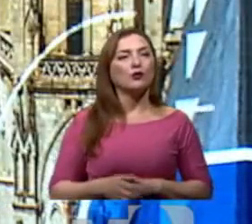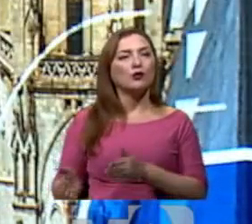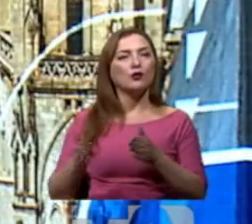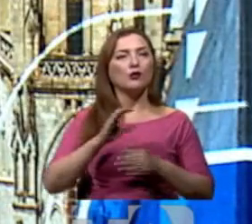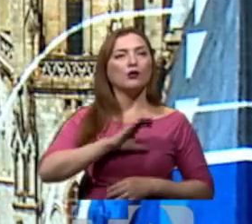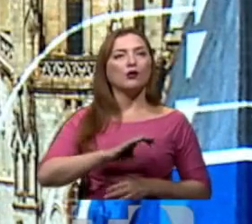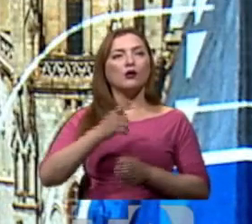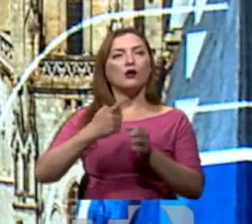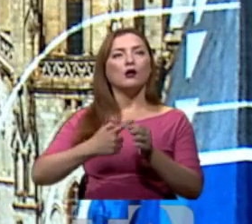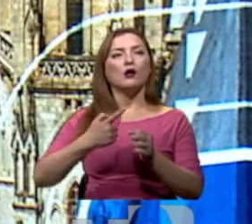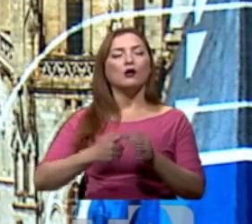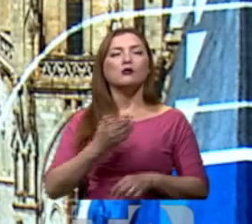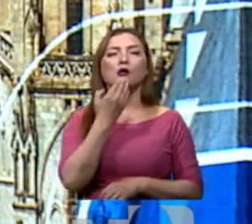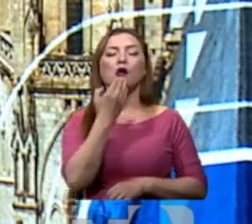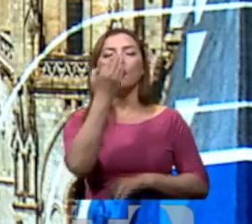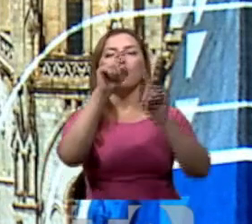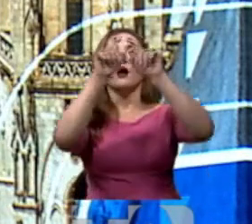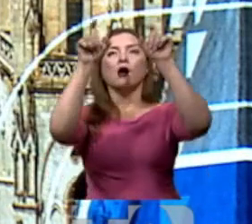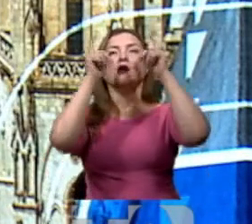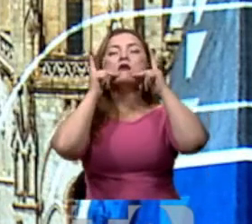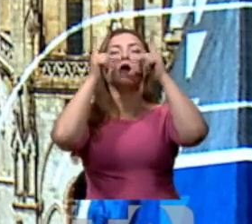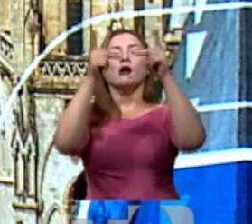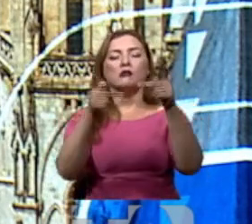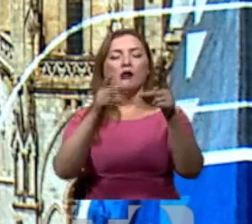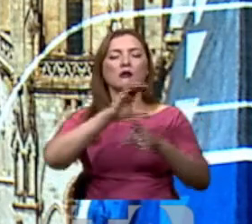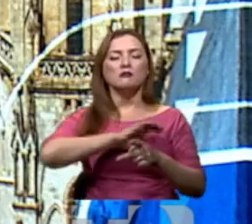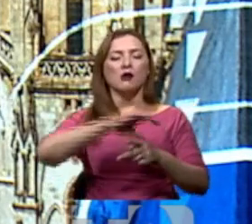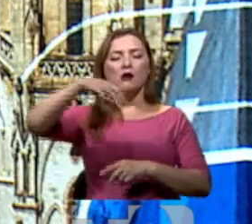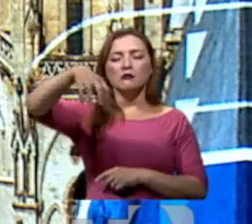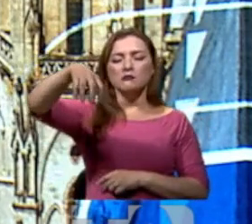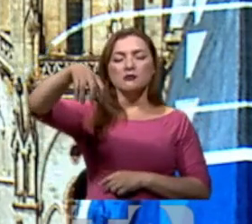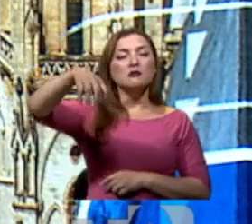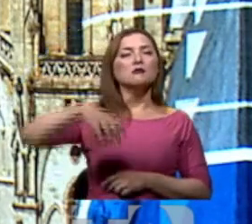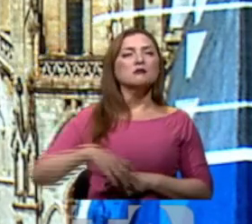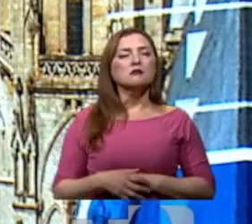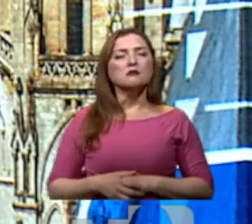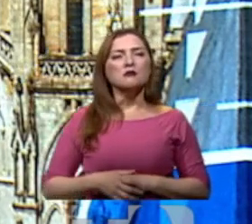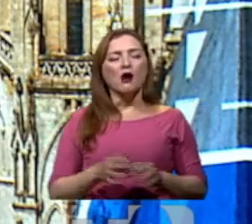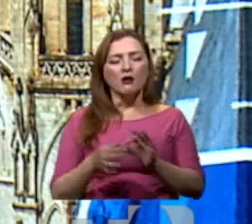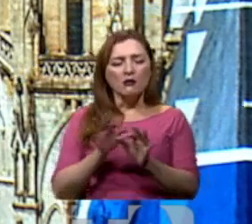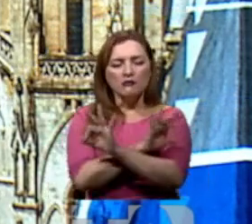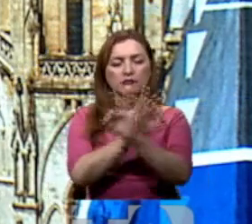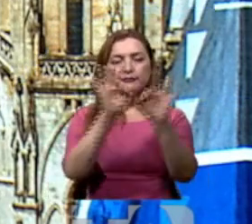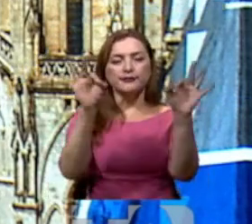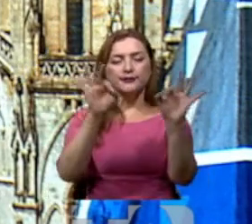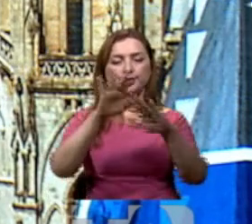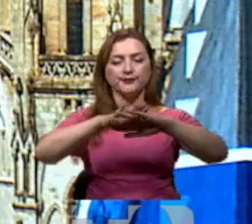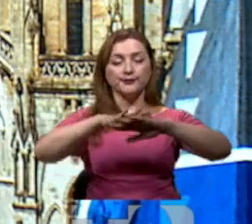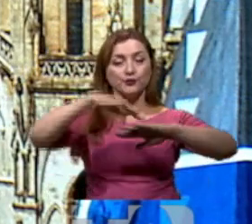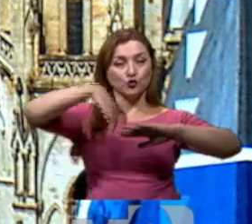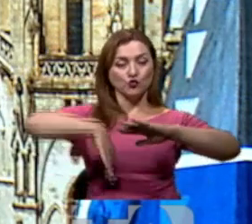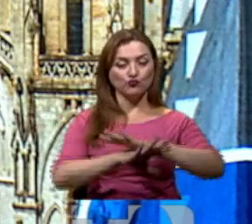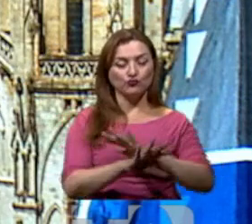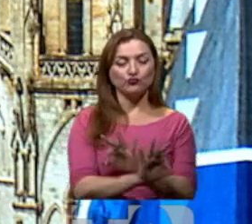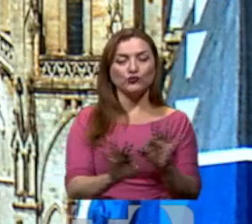El municipio de Quito, a través de la empresa pública metropolitana de agua potable y saneamiento, realiza la limpieza de las alcantarillas como parte